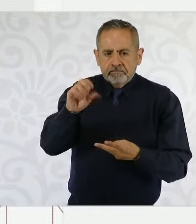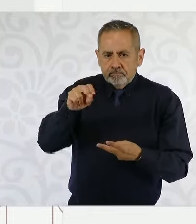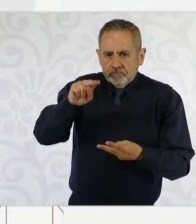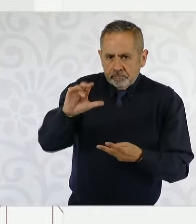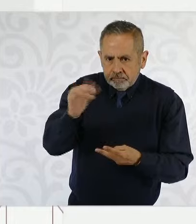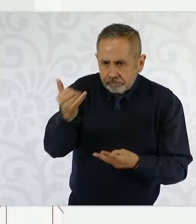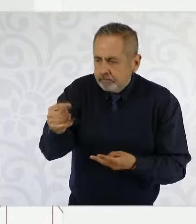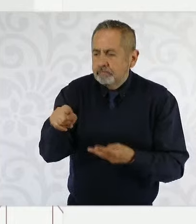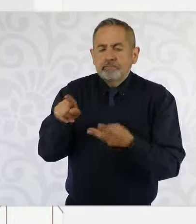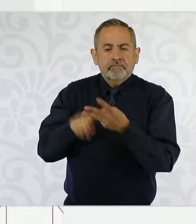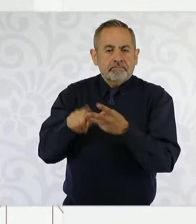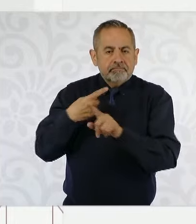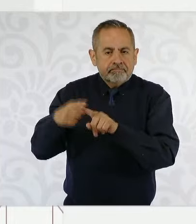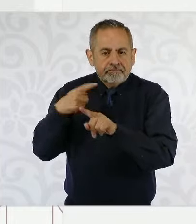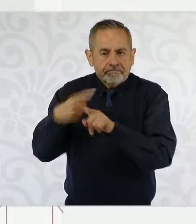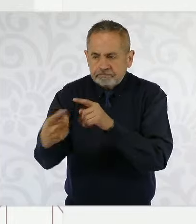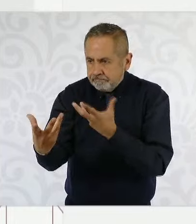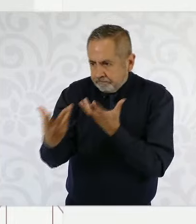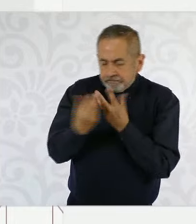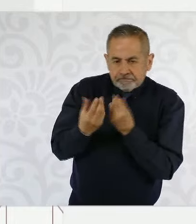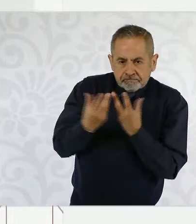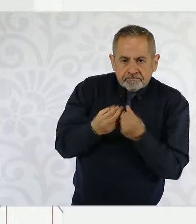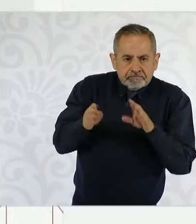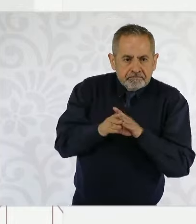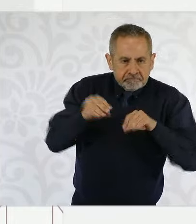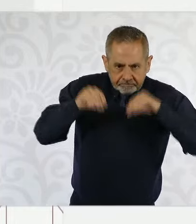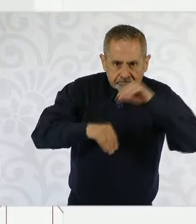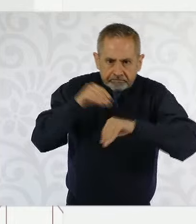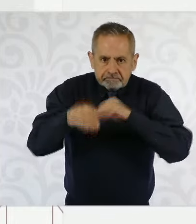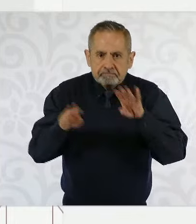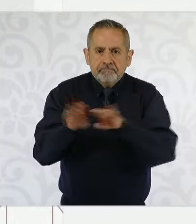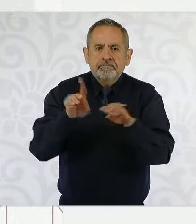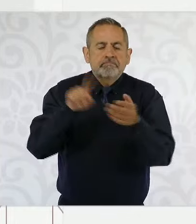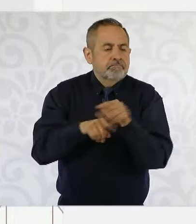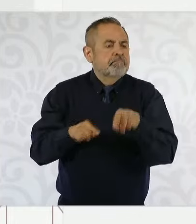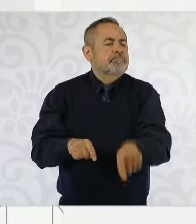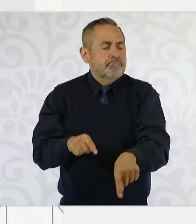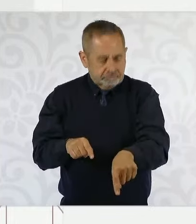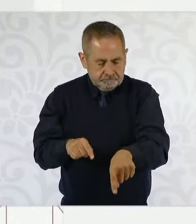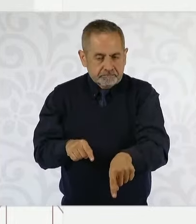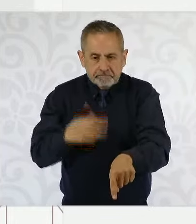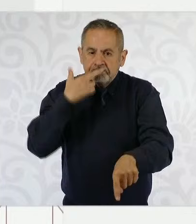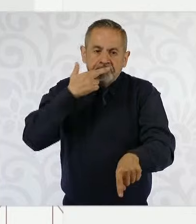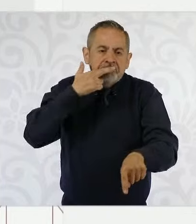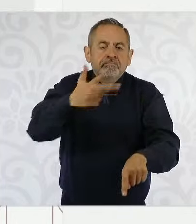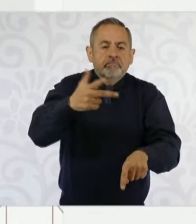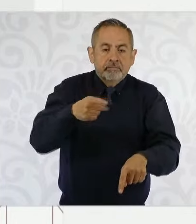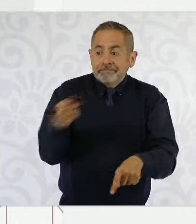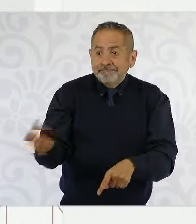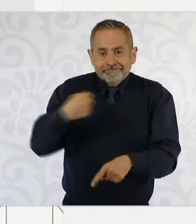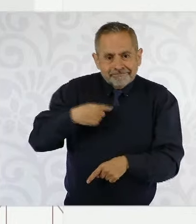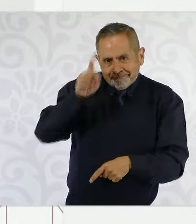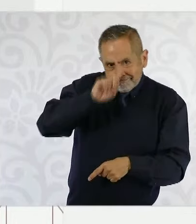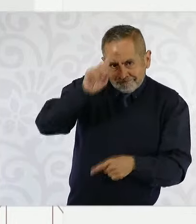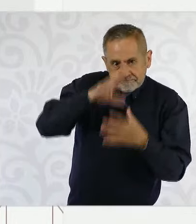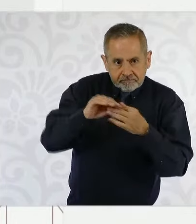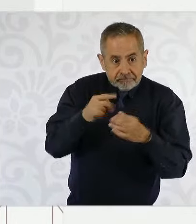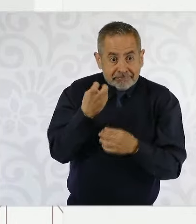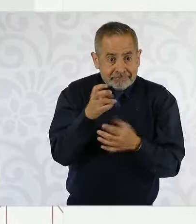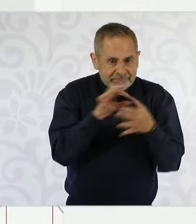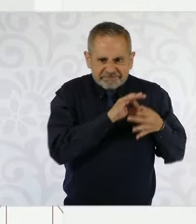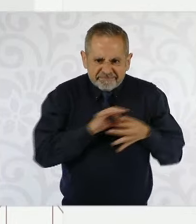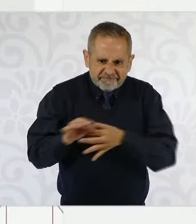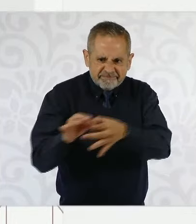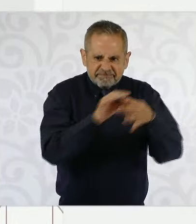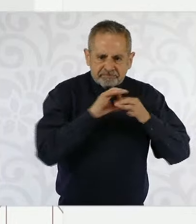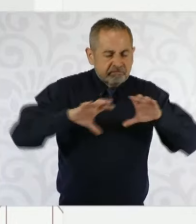CONACYT se coordine y para que la Agencia de Transformación Digital se esté coordinando. Porque pues será un esfuerzo transversal, será un esfuerzo